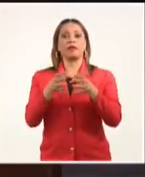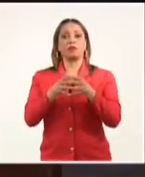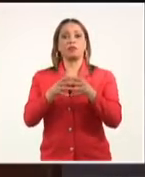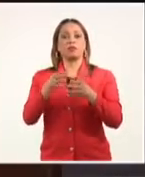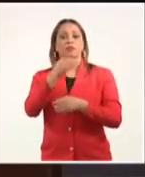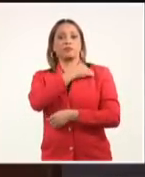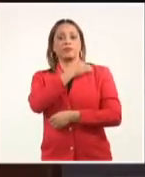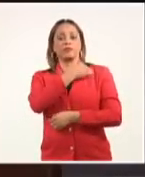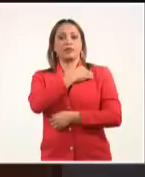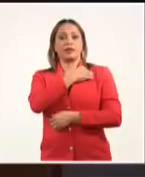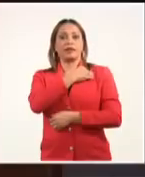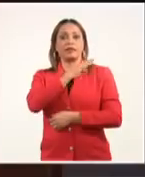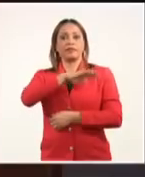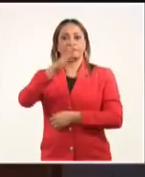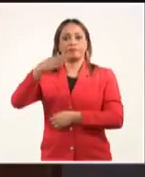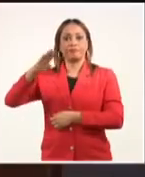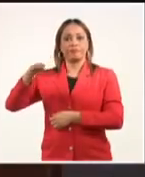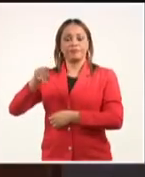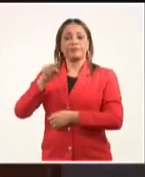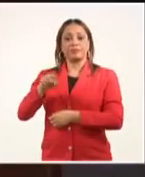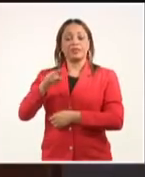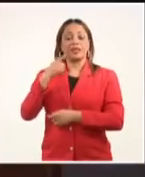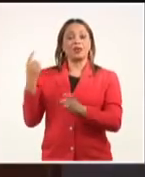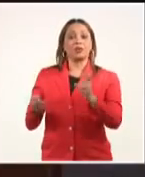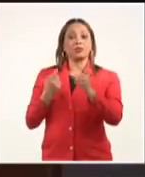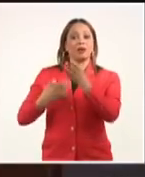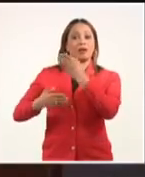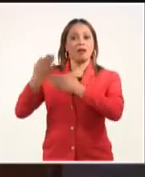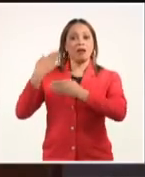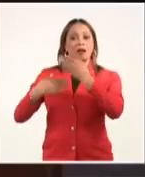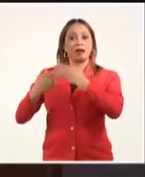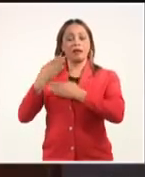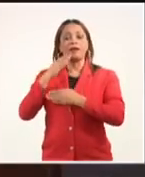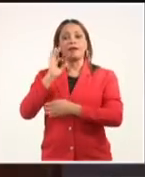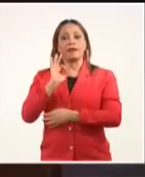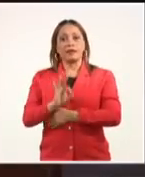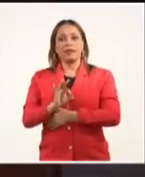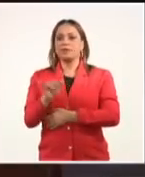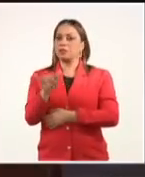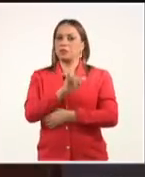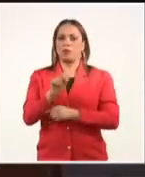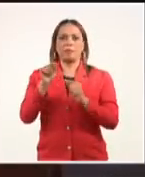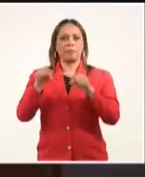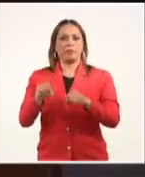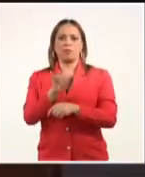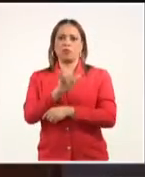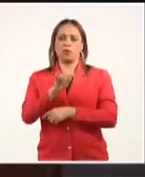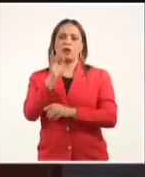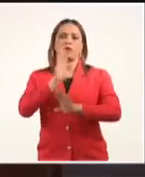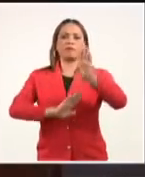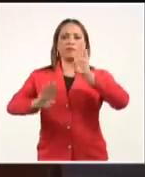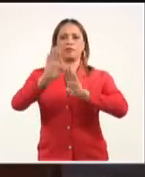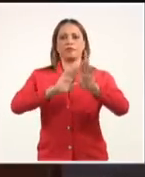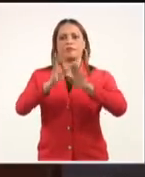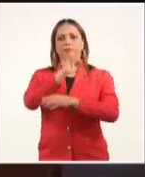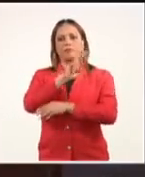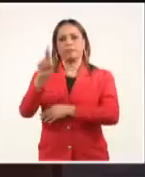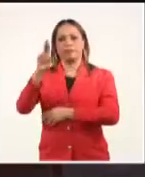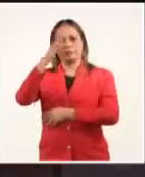rebelde, emergió libre, hermosa, pujante, invencible, la patria